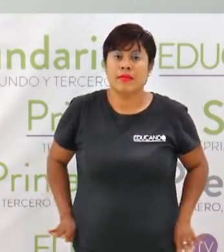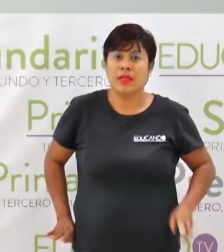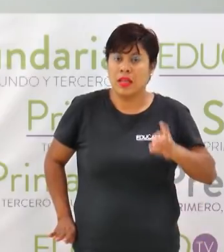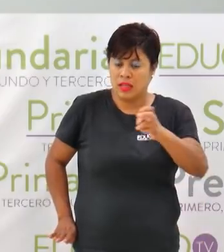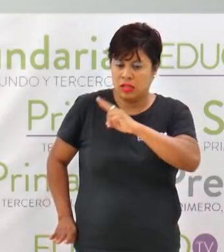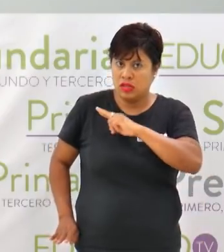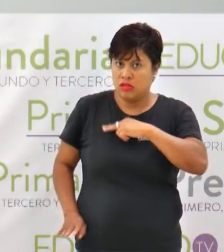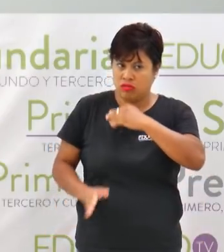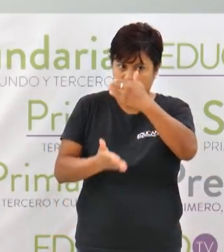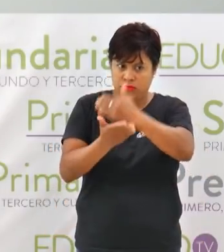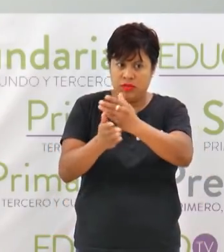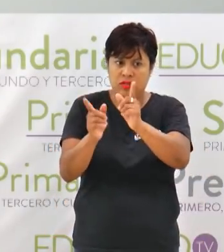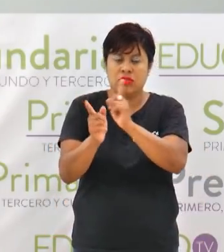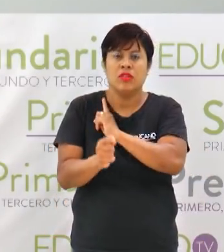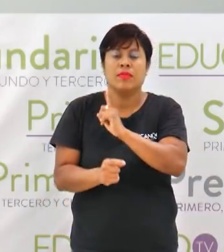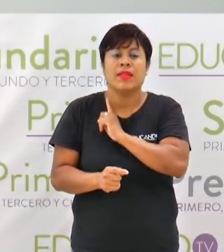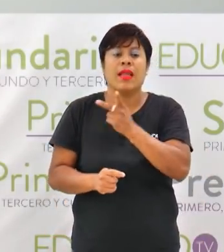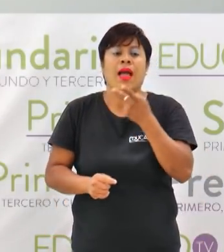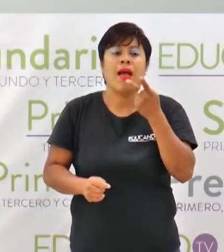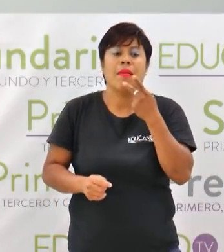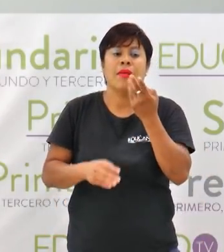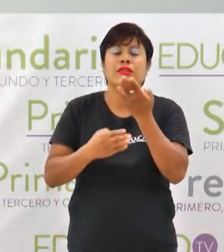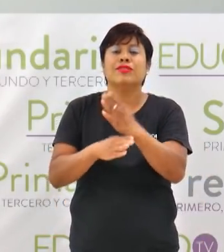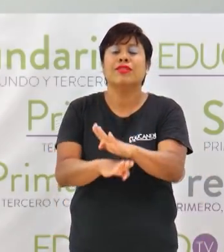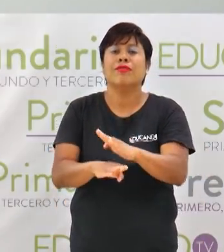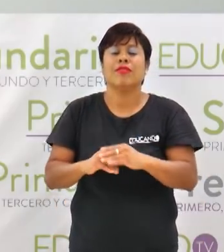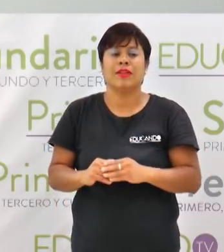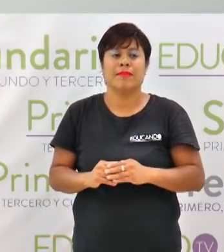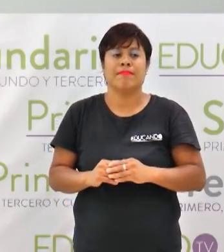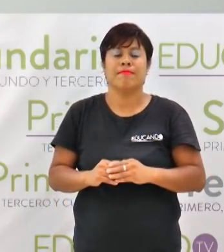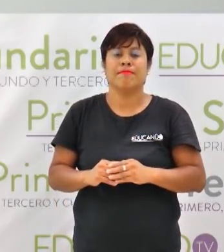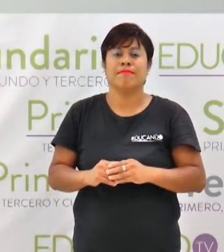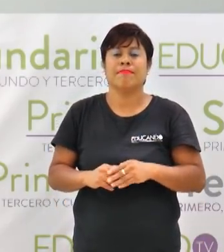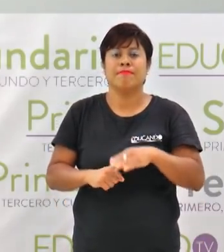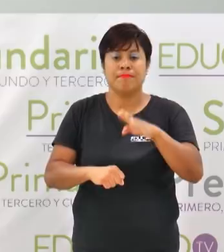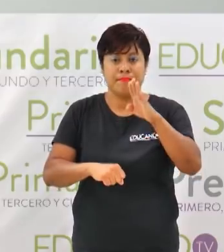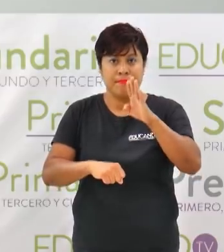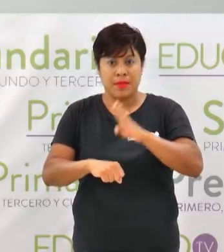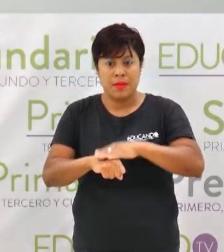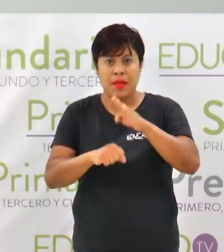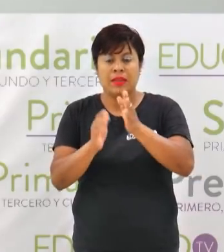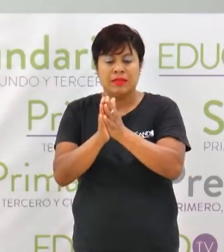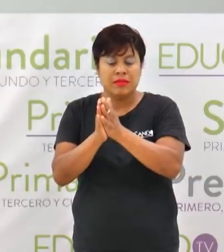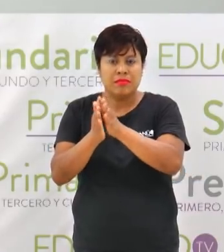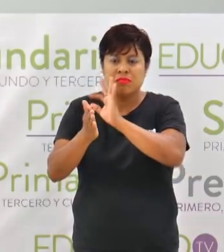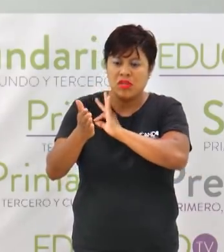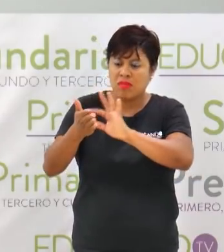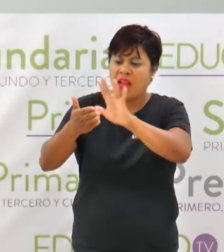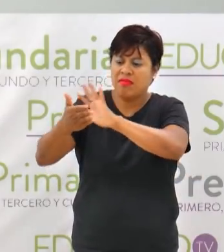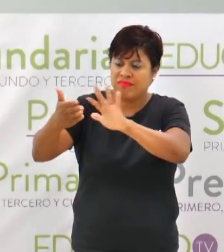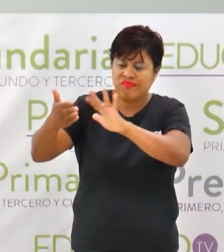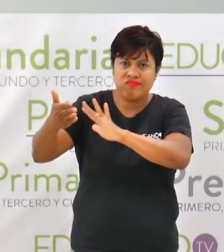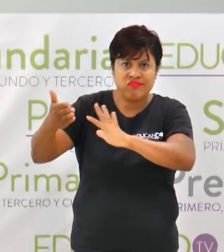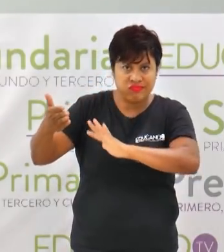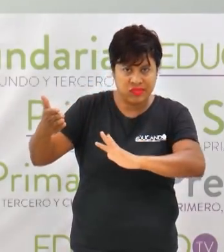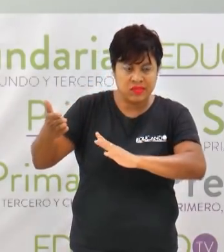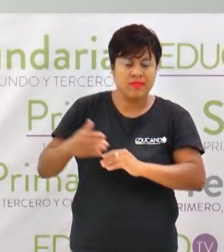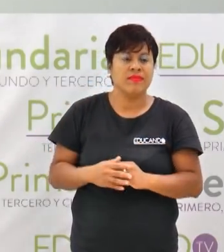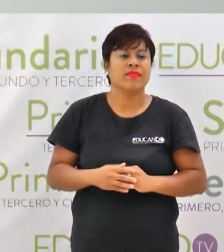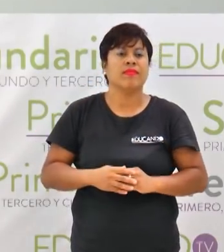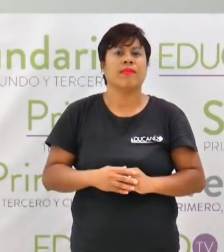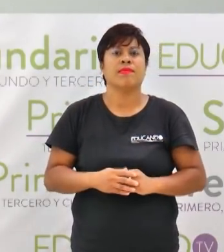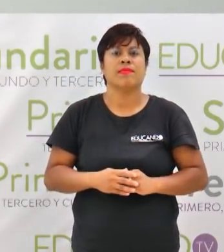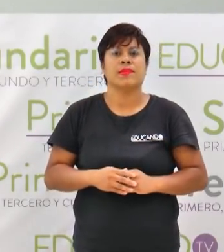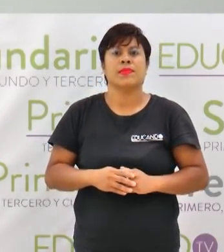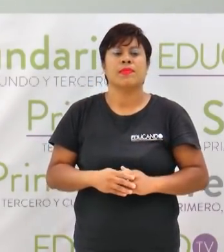nos vamos a quedar, habla sobre más espacio, bien,